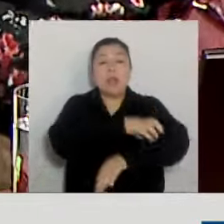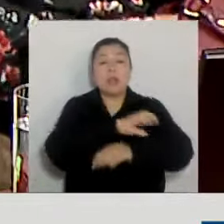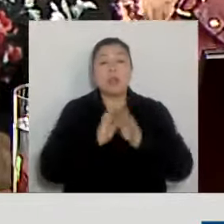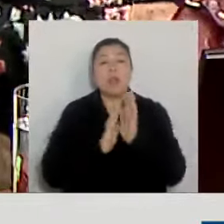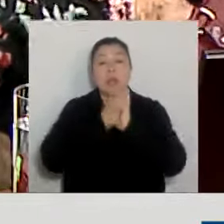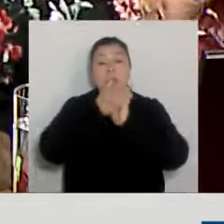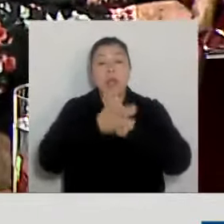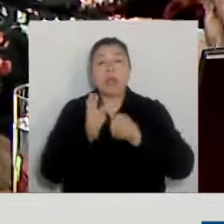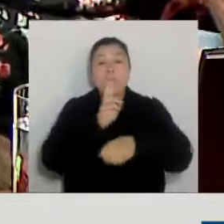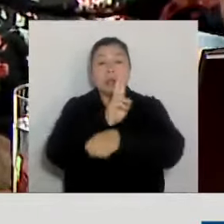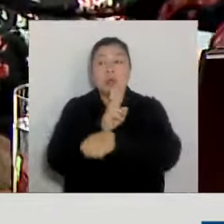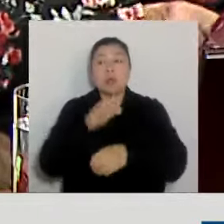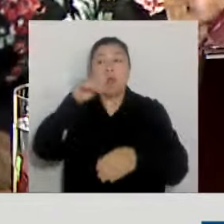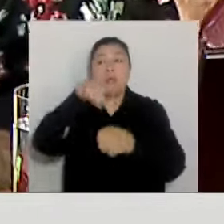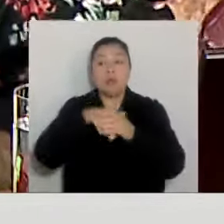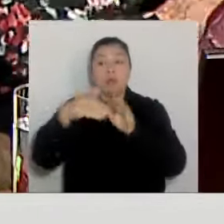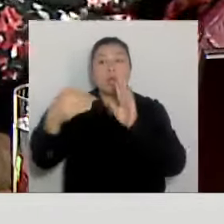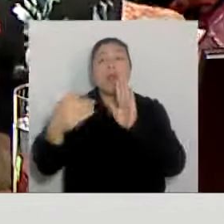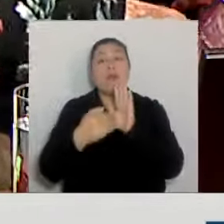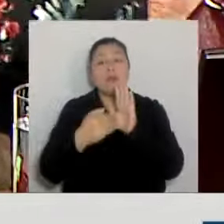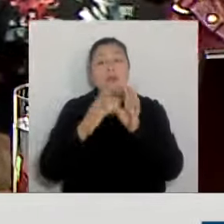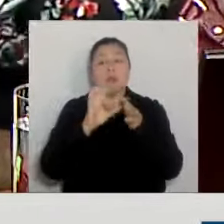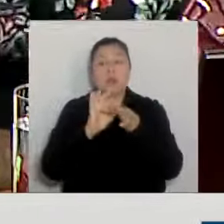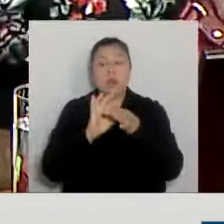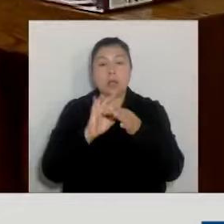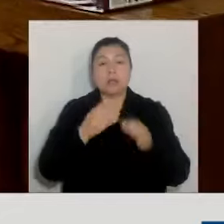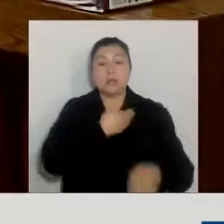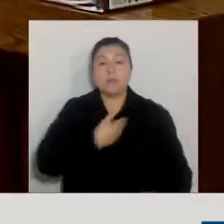represento votaré a favor muchas gracias